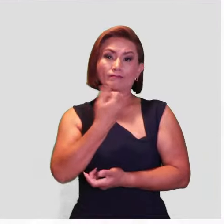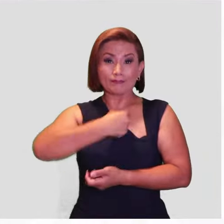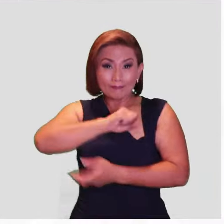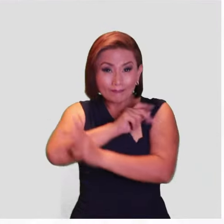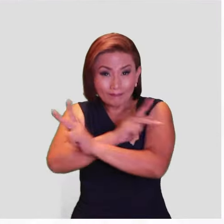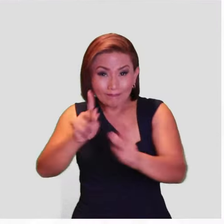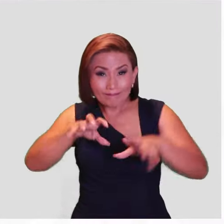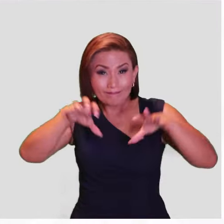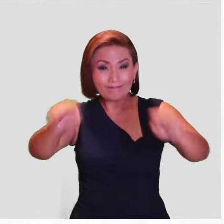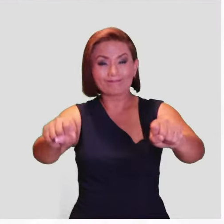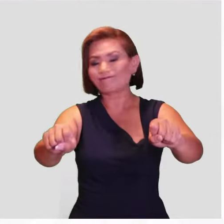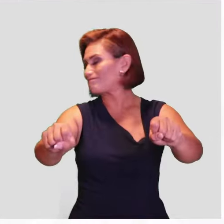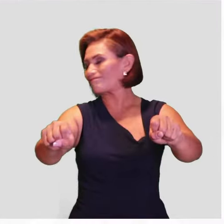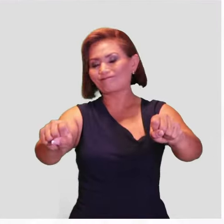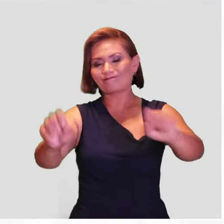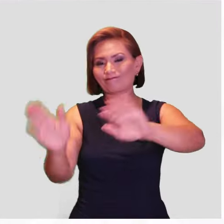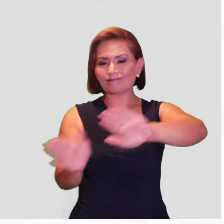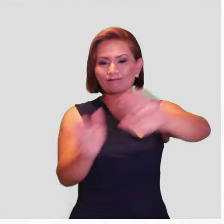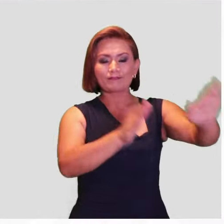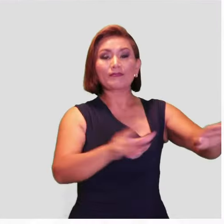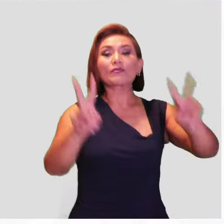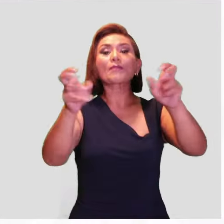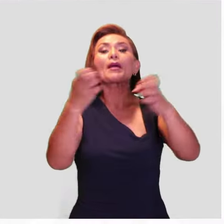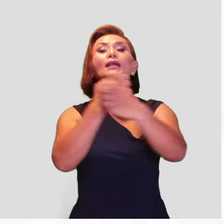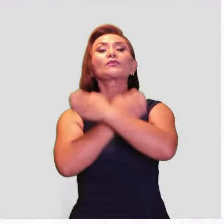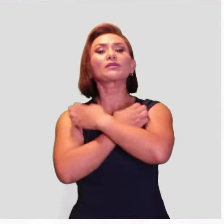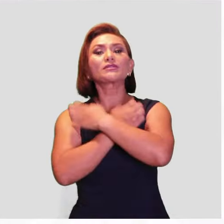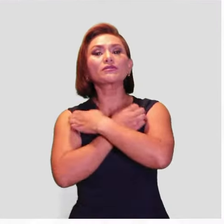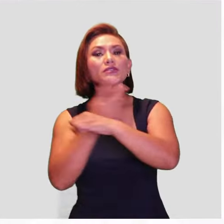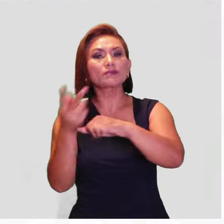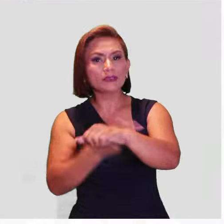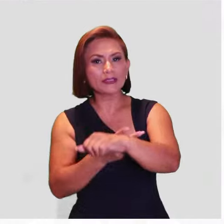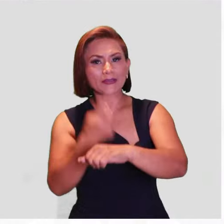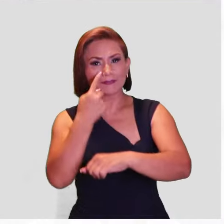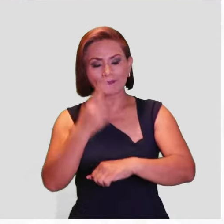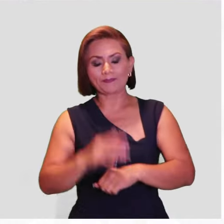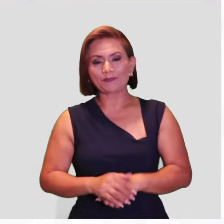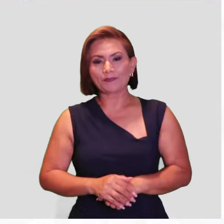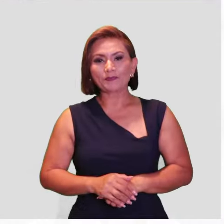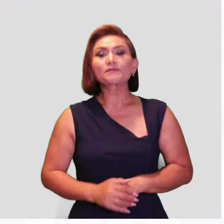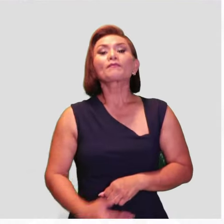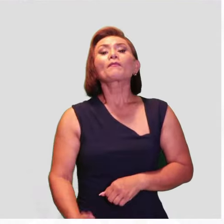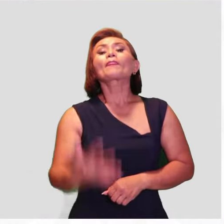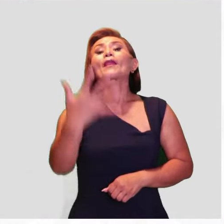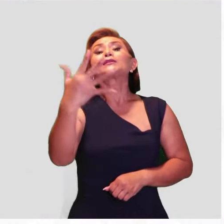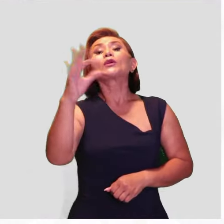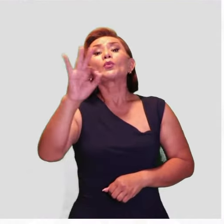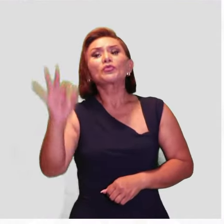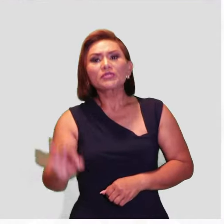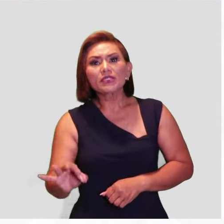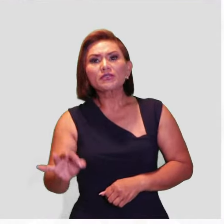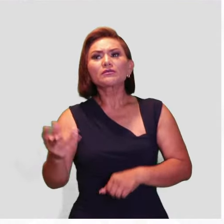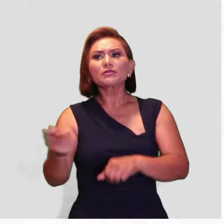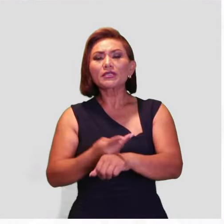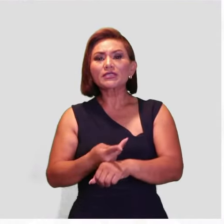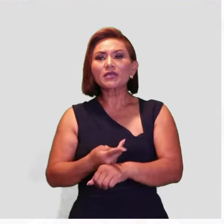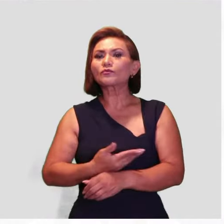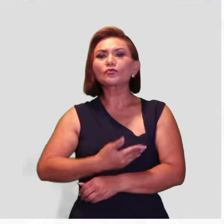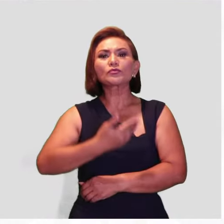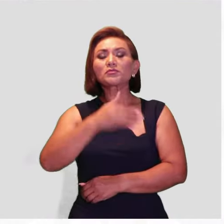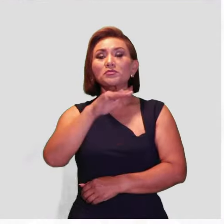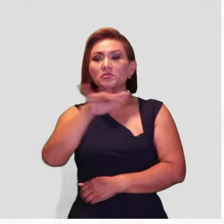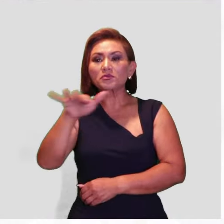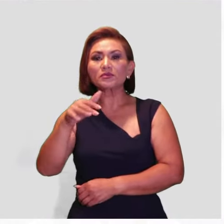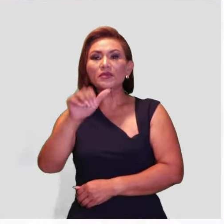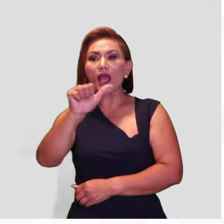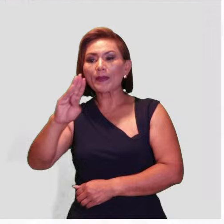todos. En temas de educación, tenemos que el 5% de la población en San Juan del Río es analfabeta. En las